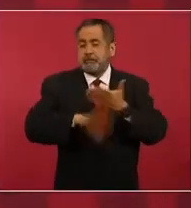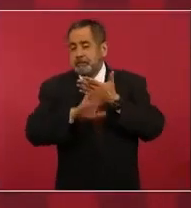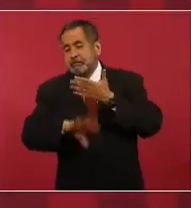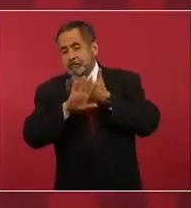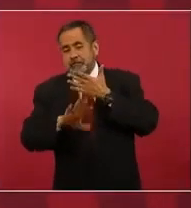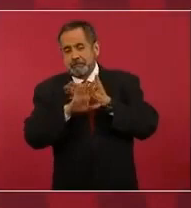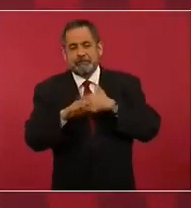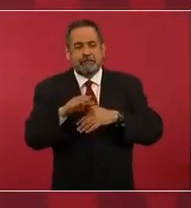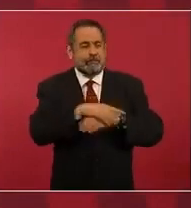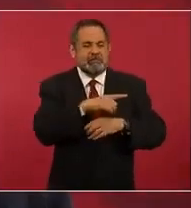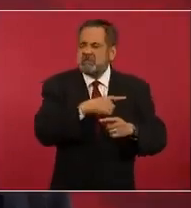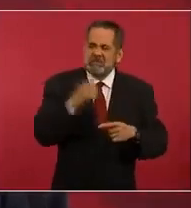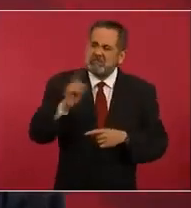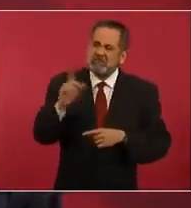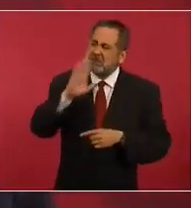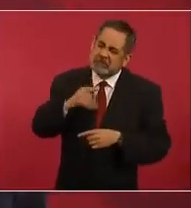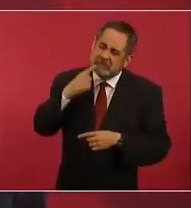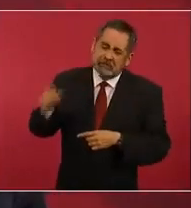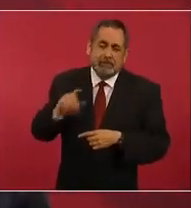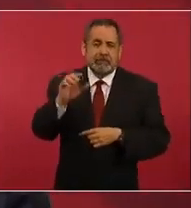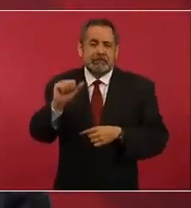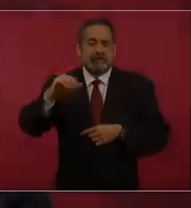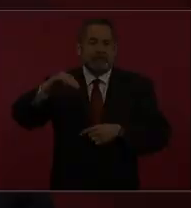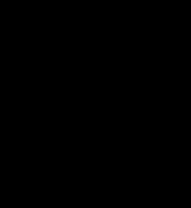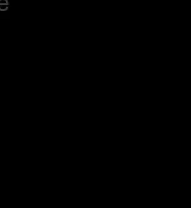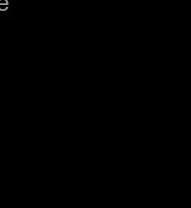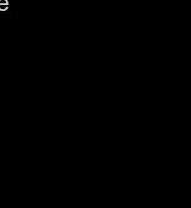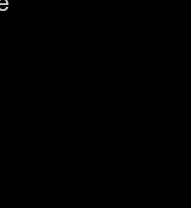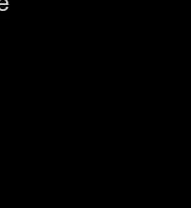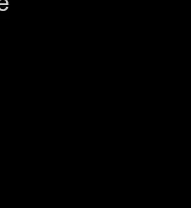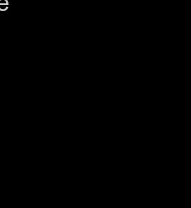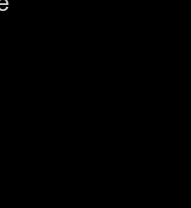y amparos y todo eso, ¿no?